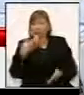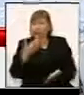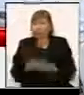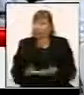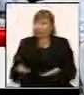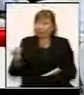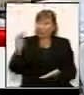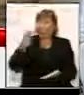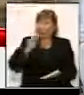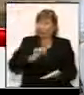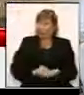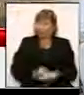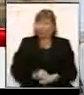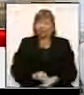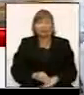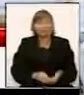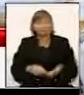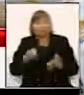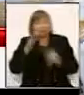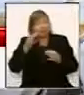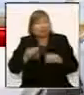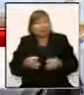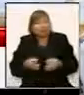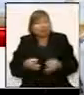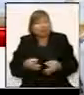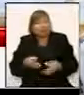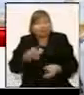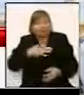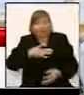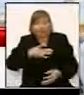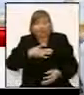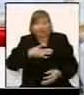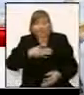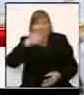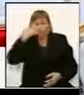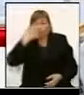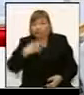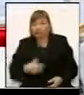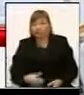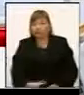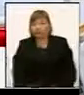nuevamente, de forma muy sincera, particularmente mi persona.